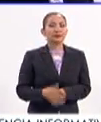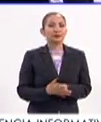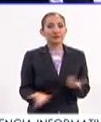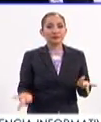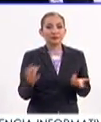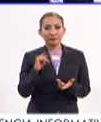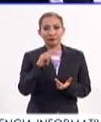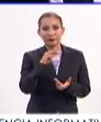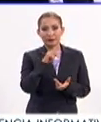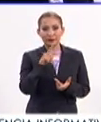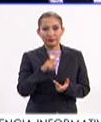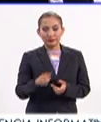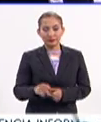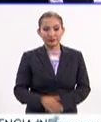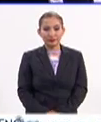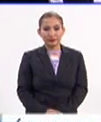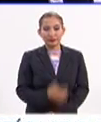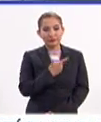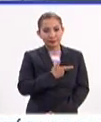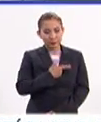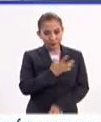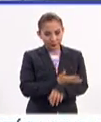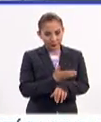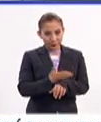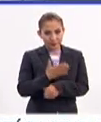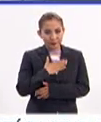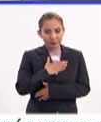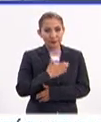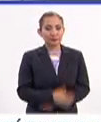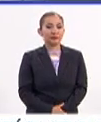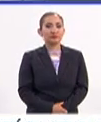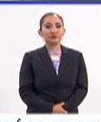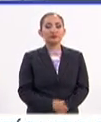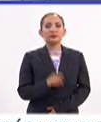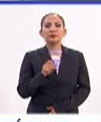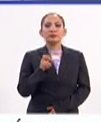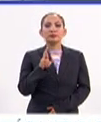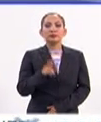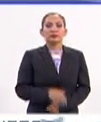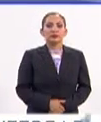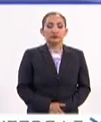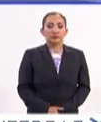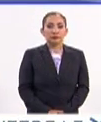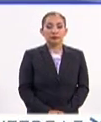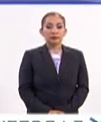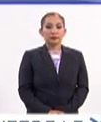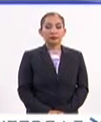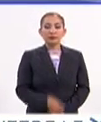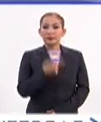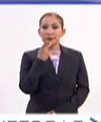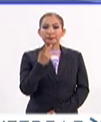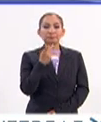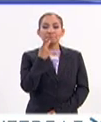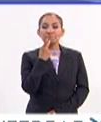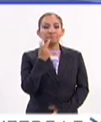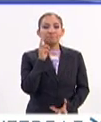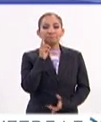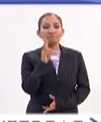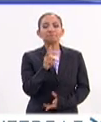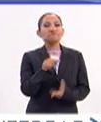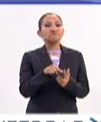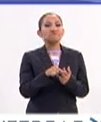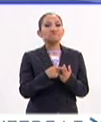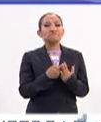de Interfaz aquí en Televisión Educativa. El placer y el honor es mío. Gracias, doctor. Bienvenido. Gracias. Pues hablemos, si le parece,